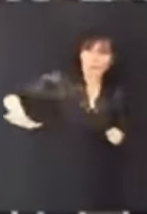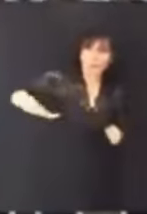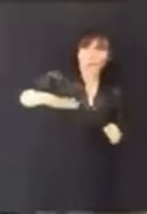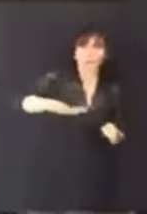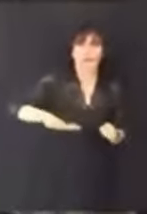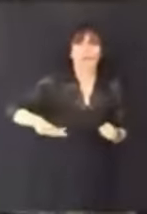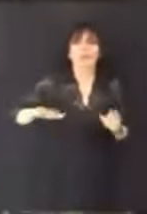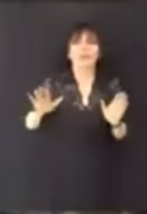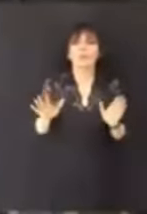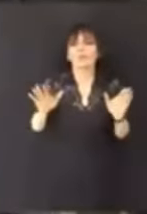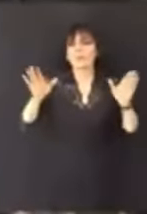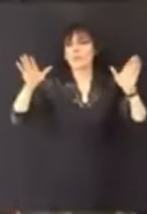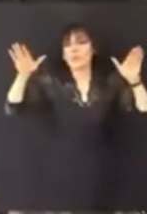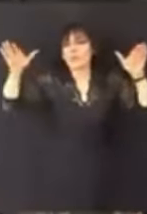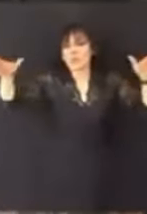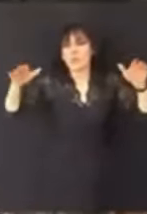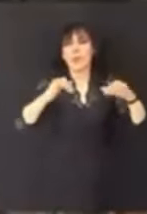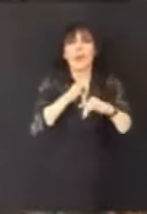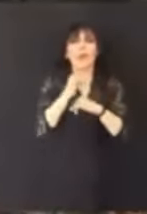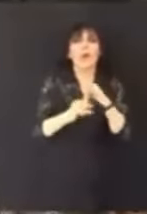Ángeles.